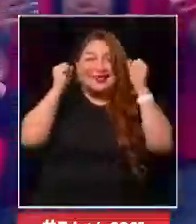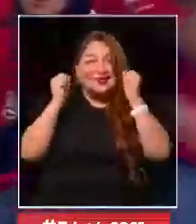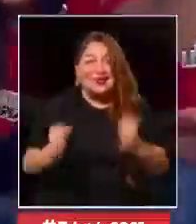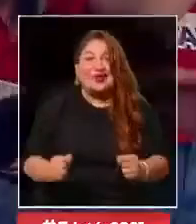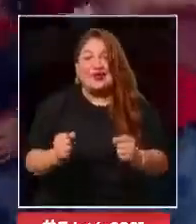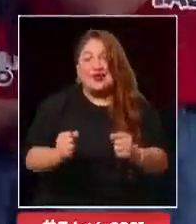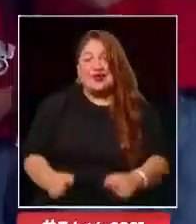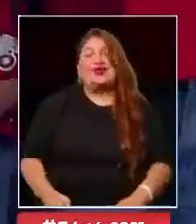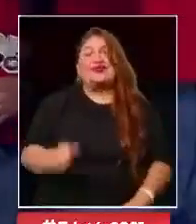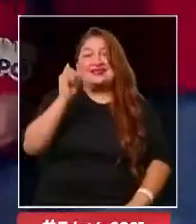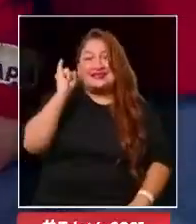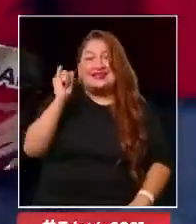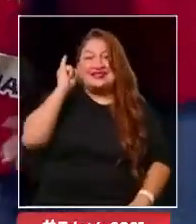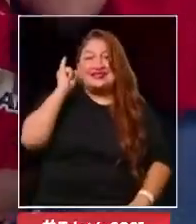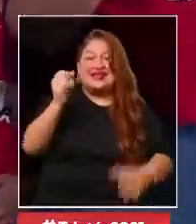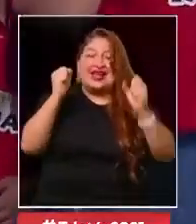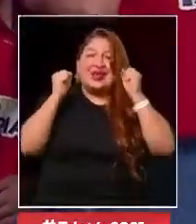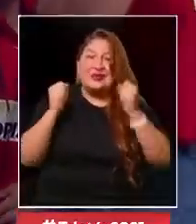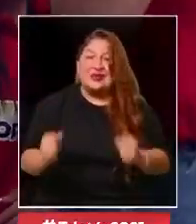1